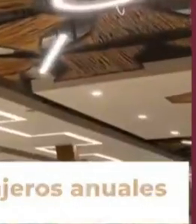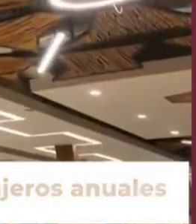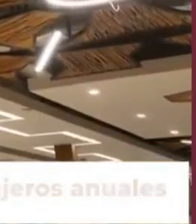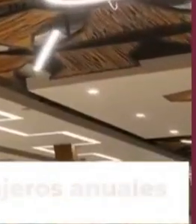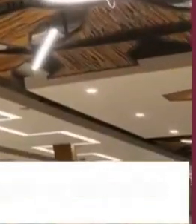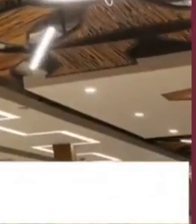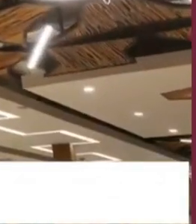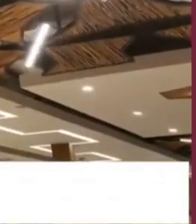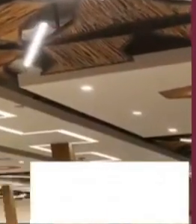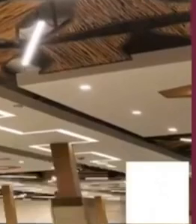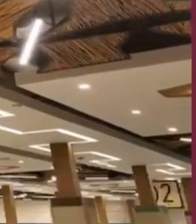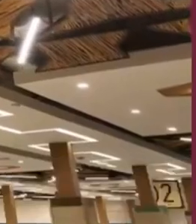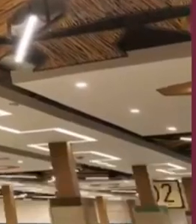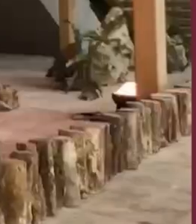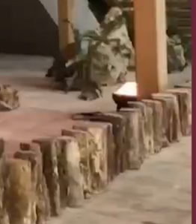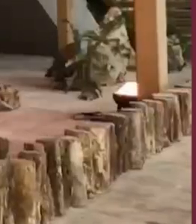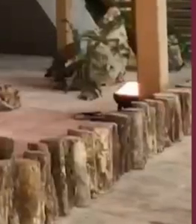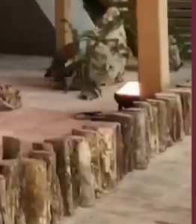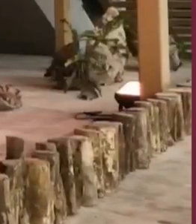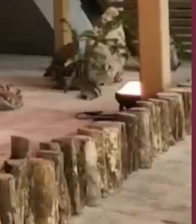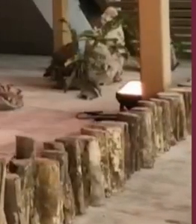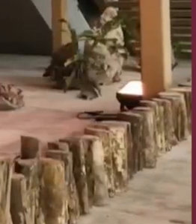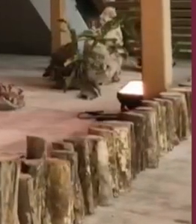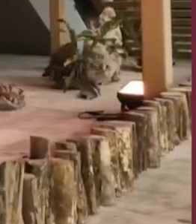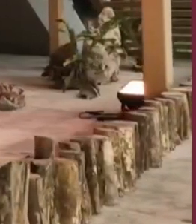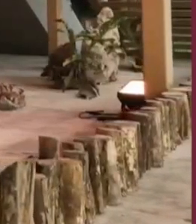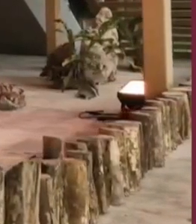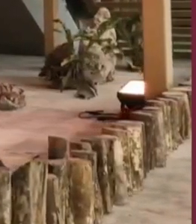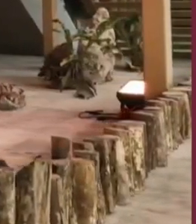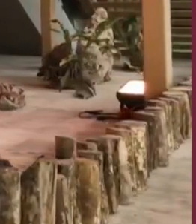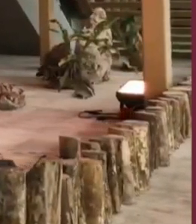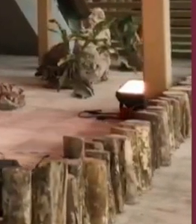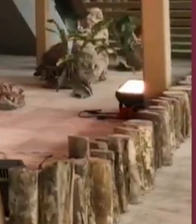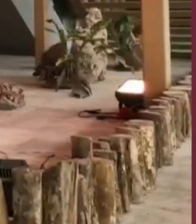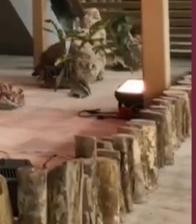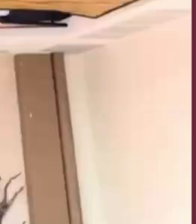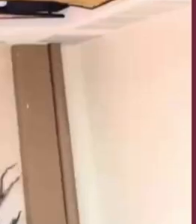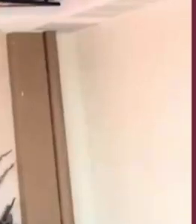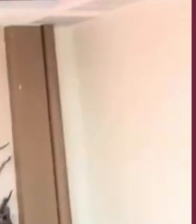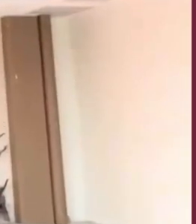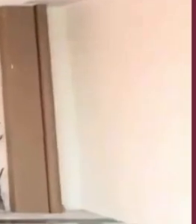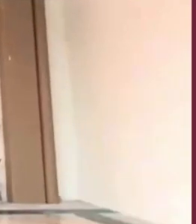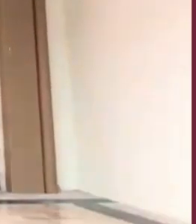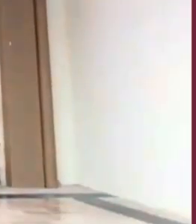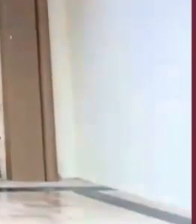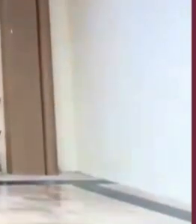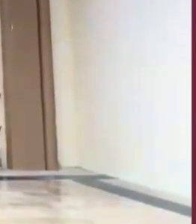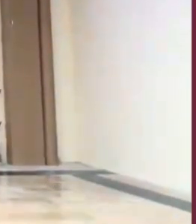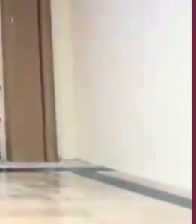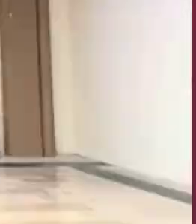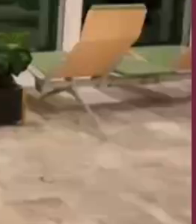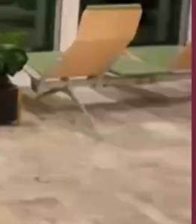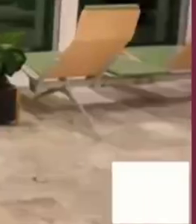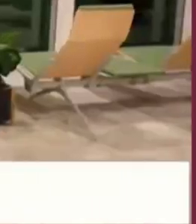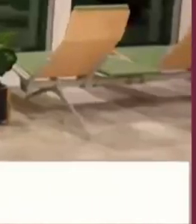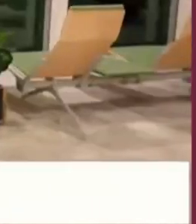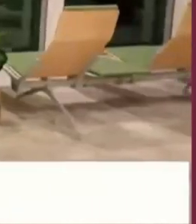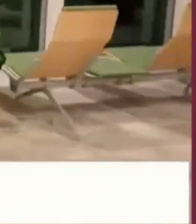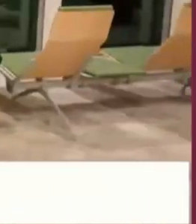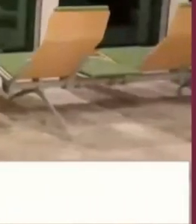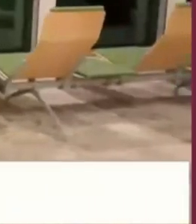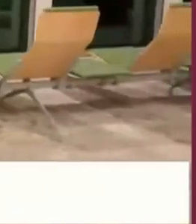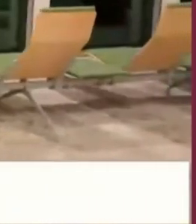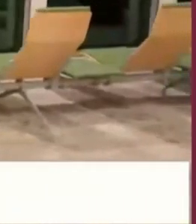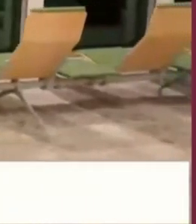maya, tropicalizada con materiales locales que fusionan la edificación con el entorno local. Esta edificación dispone